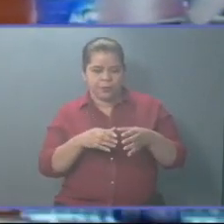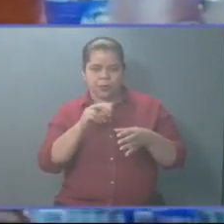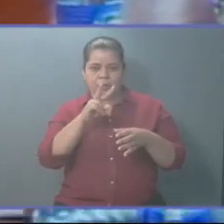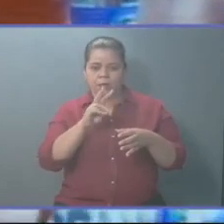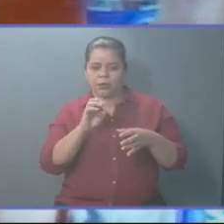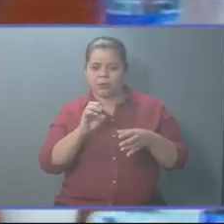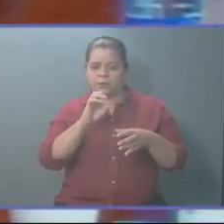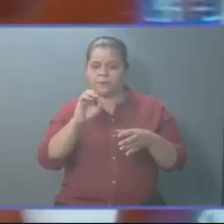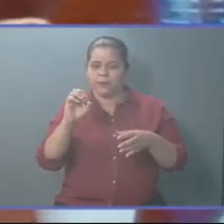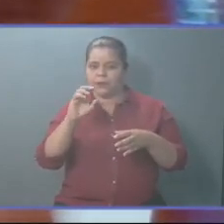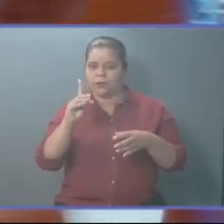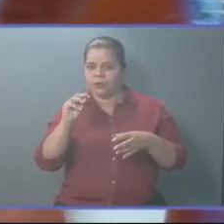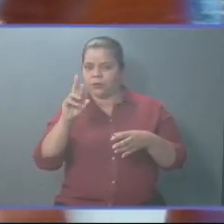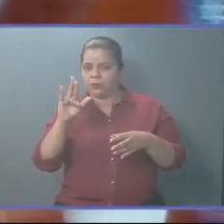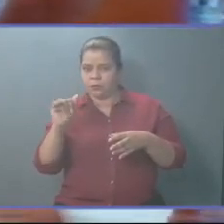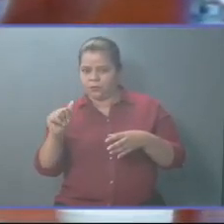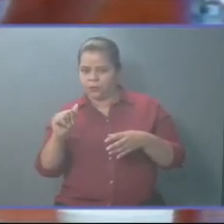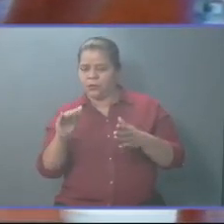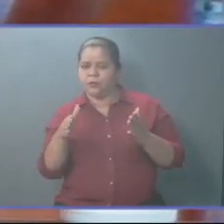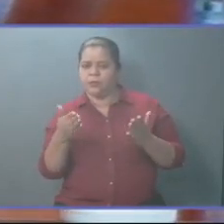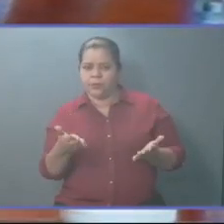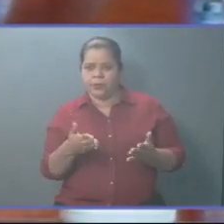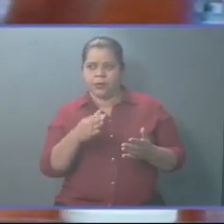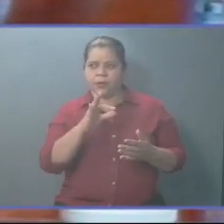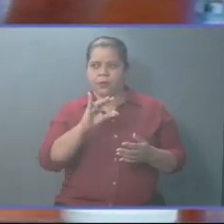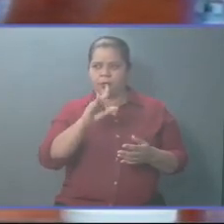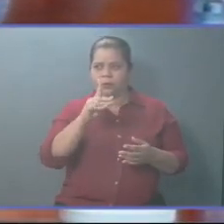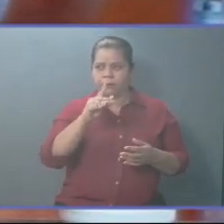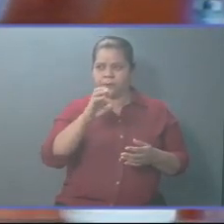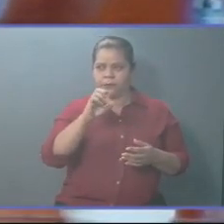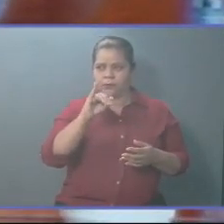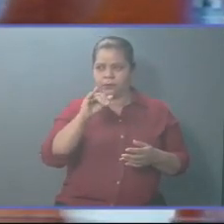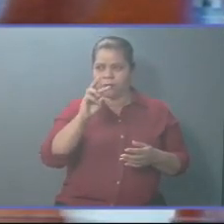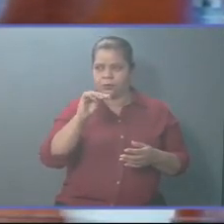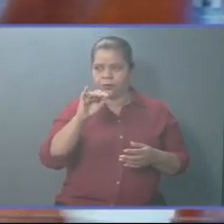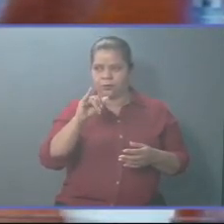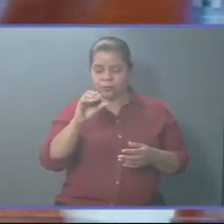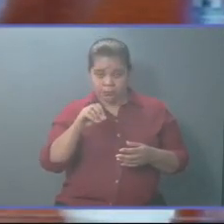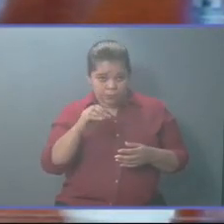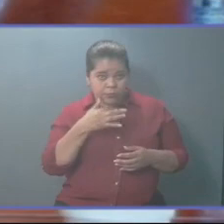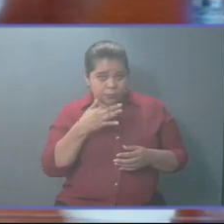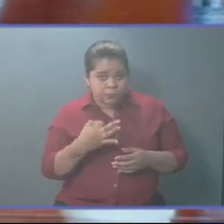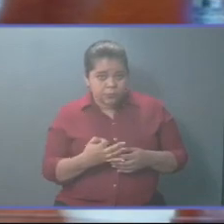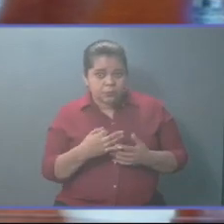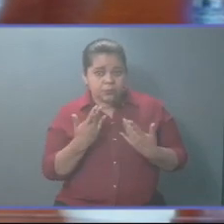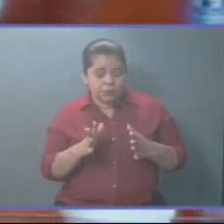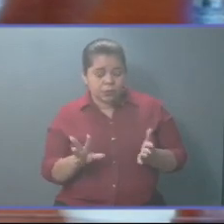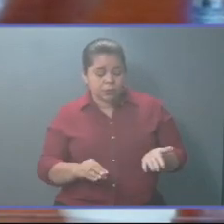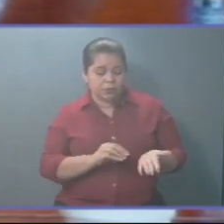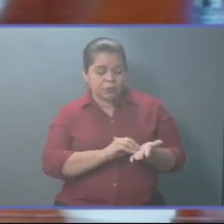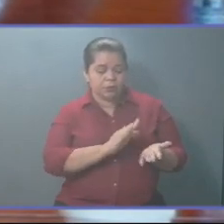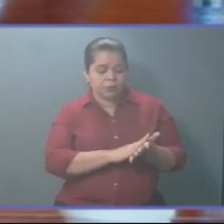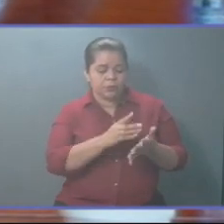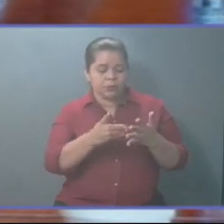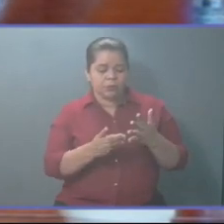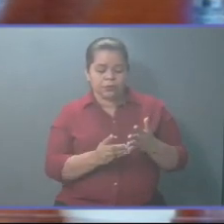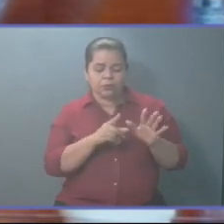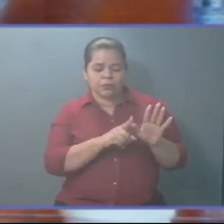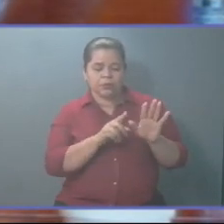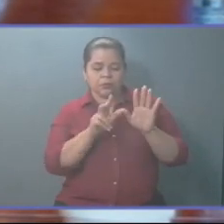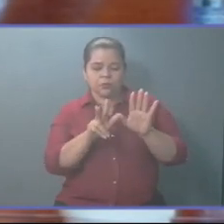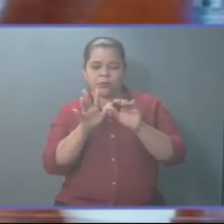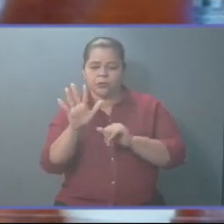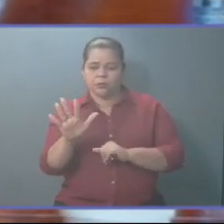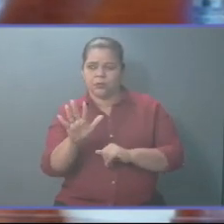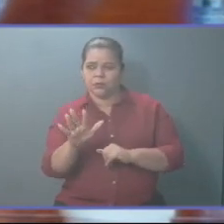es para el fideicomiso Fire Empresa, si no me equivoco, ¿verdad? Que está regulado en el decreto 685 y del